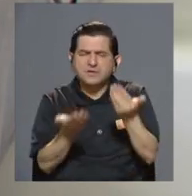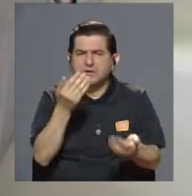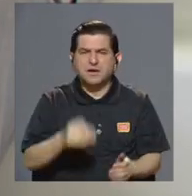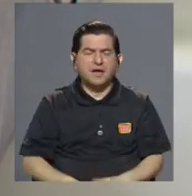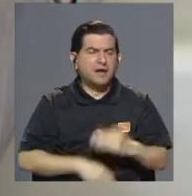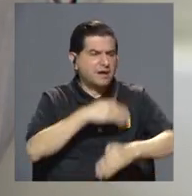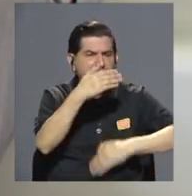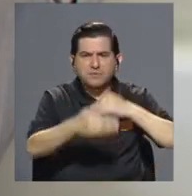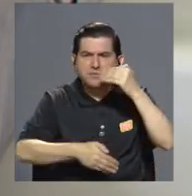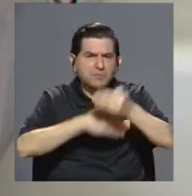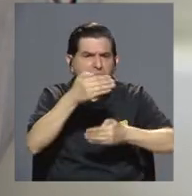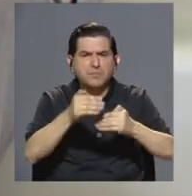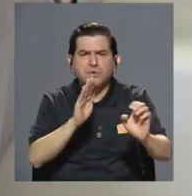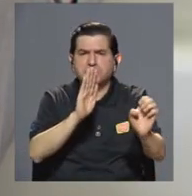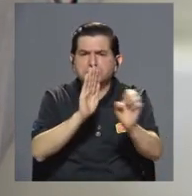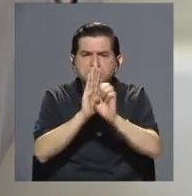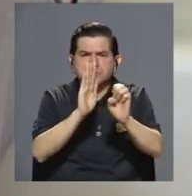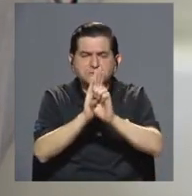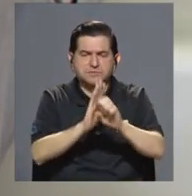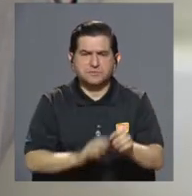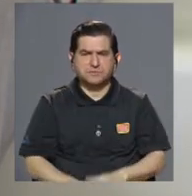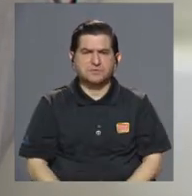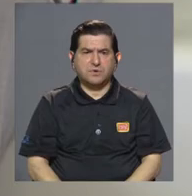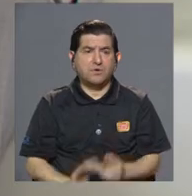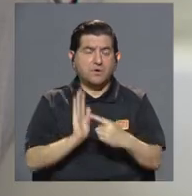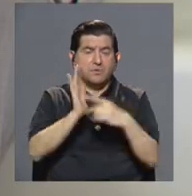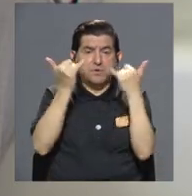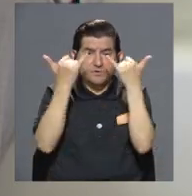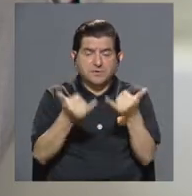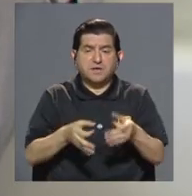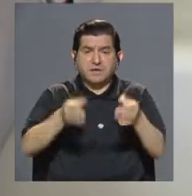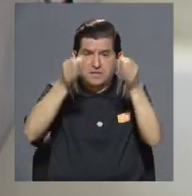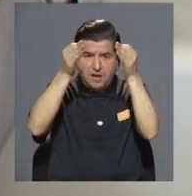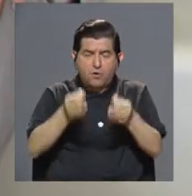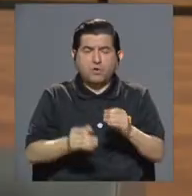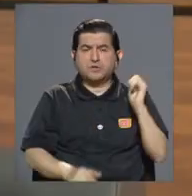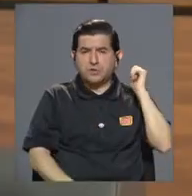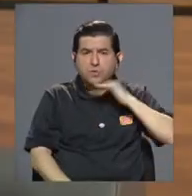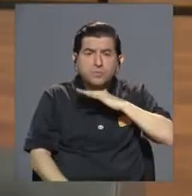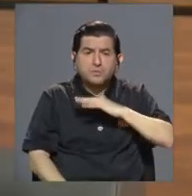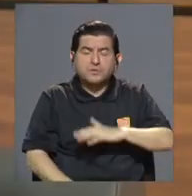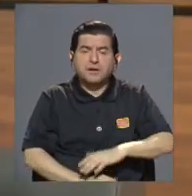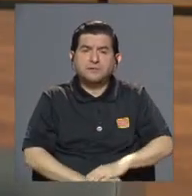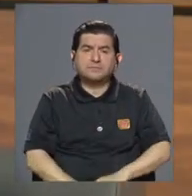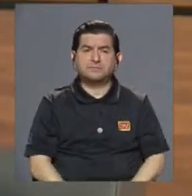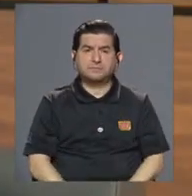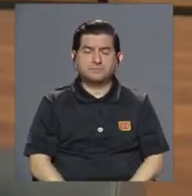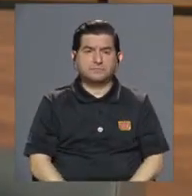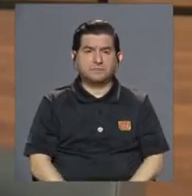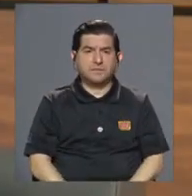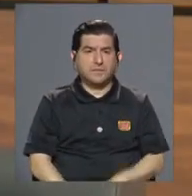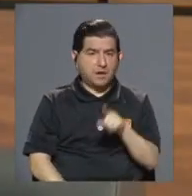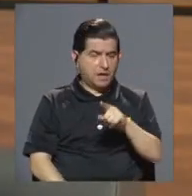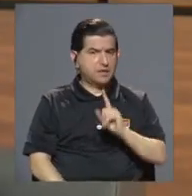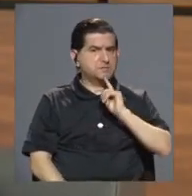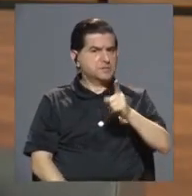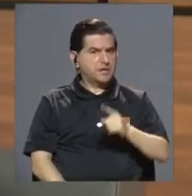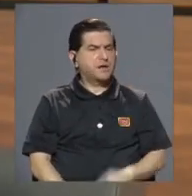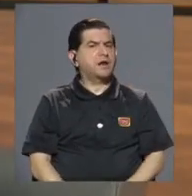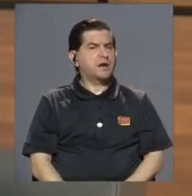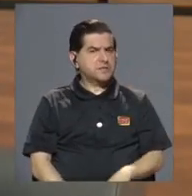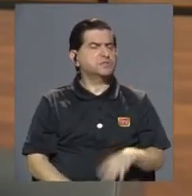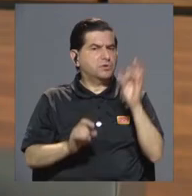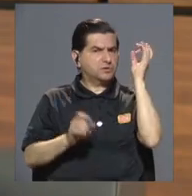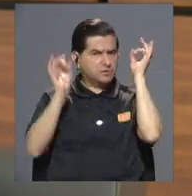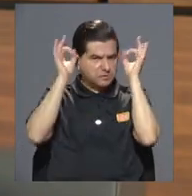procesos en los que, por ejemplo, se ha señalado de una corte corrupta. Oiga, esa es una afirmación muy